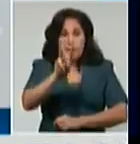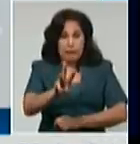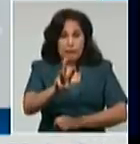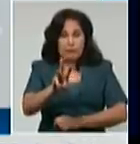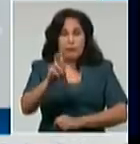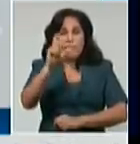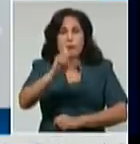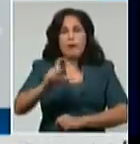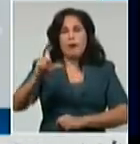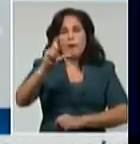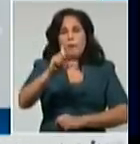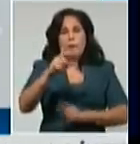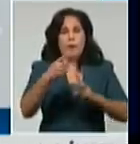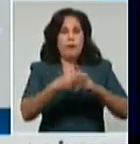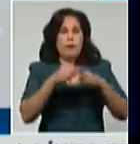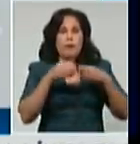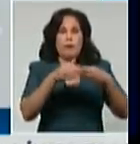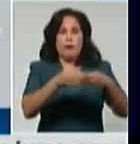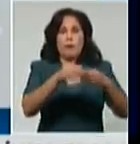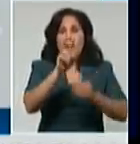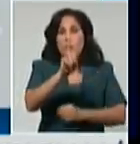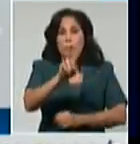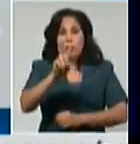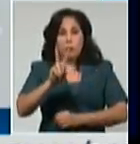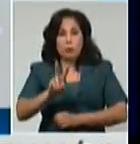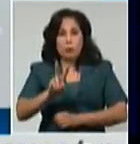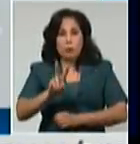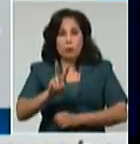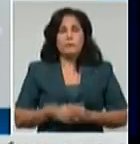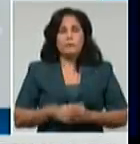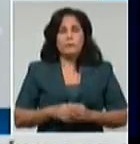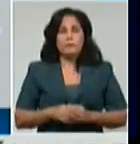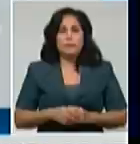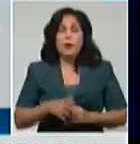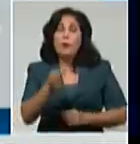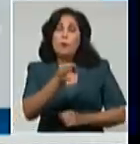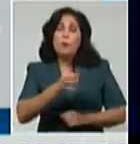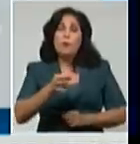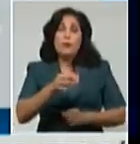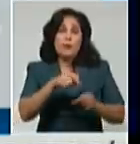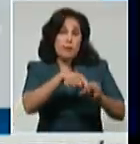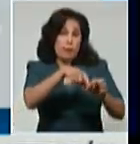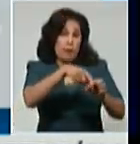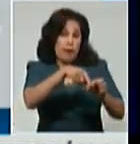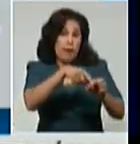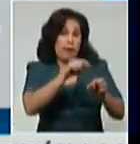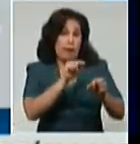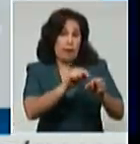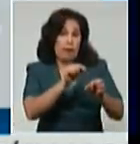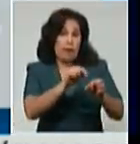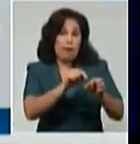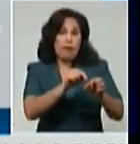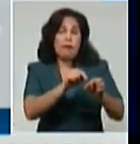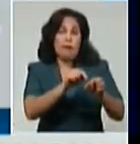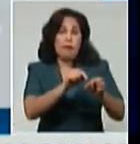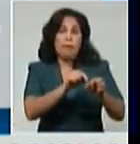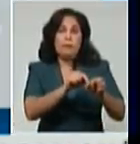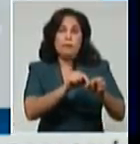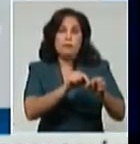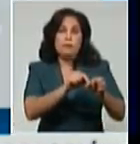Camagüey y Granma con 2 cada una, el municipio especial Isla de la Juventud